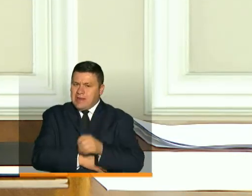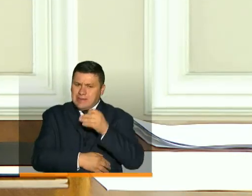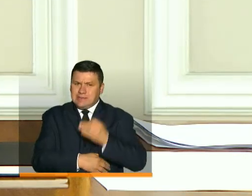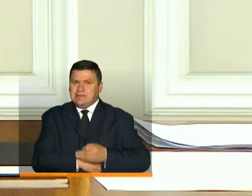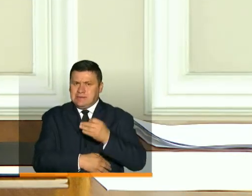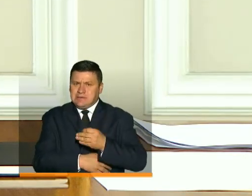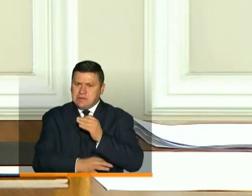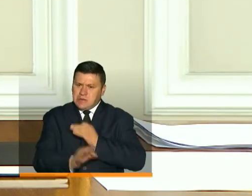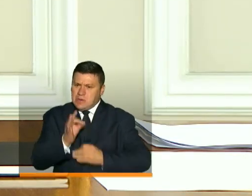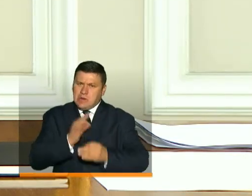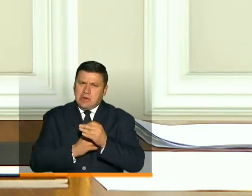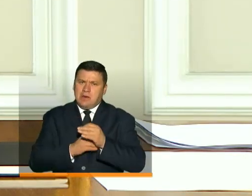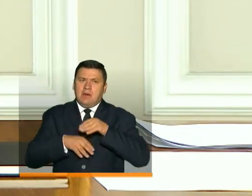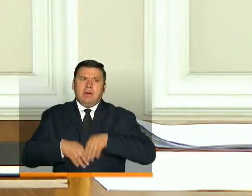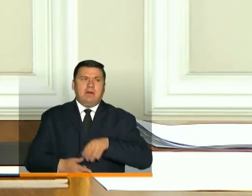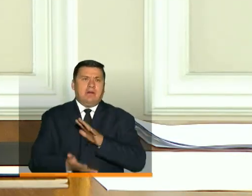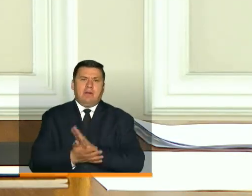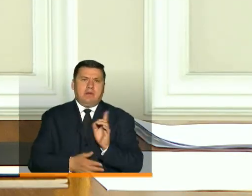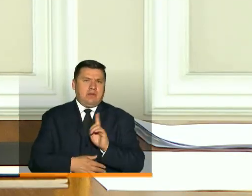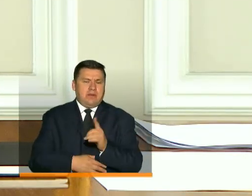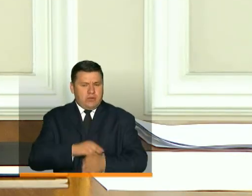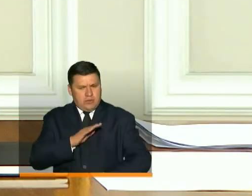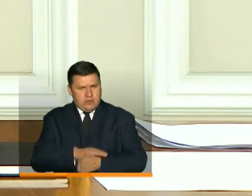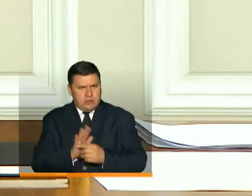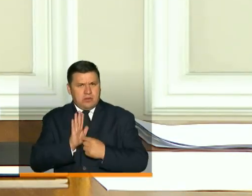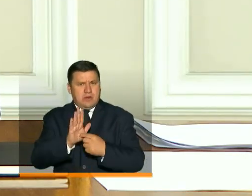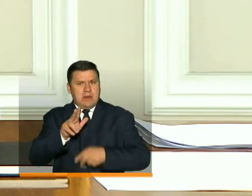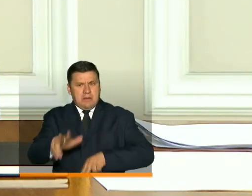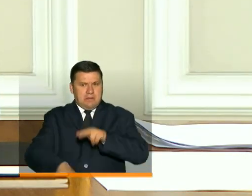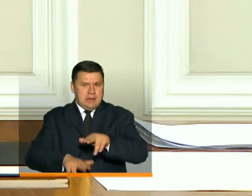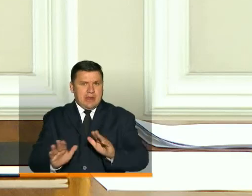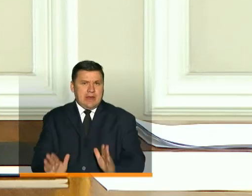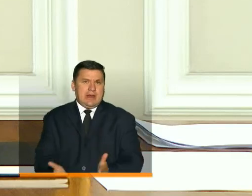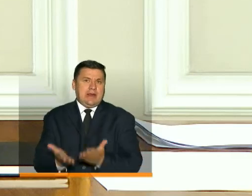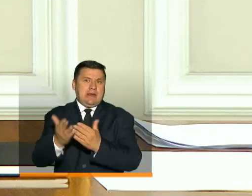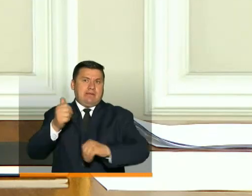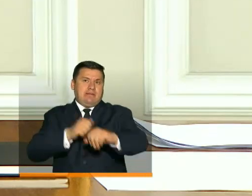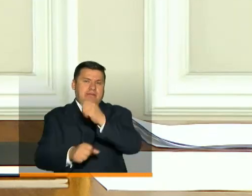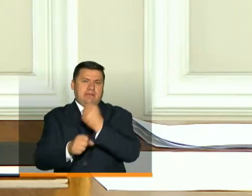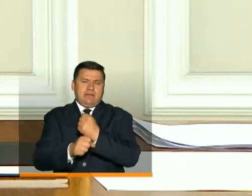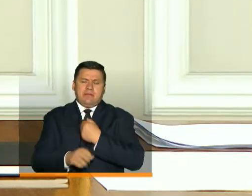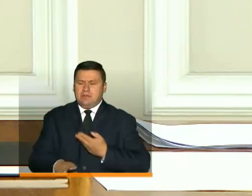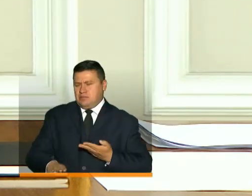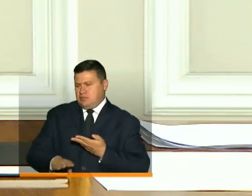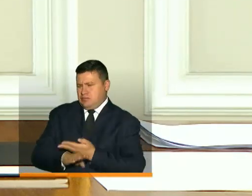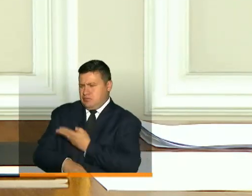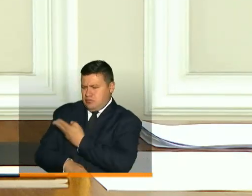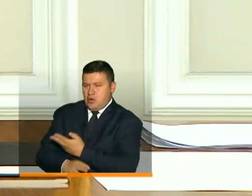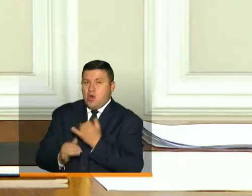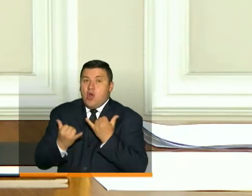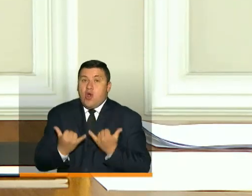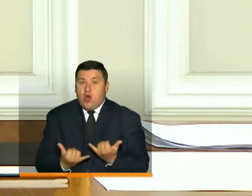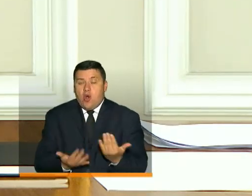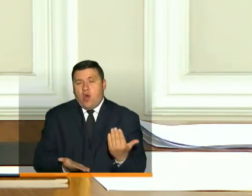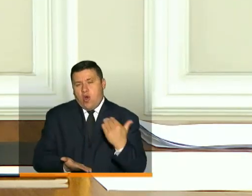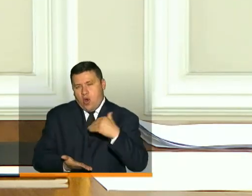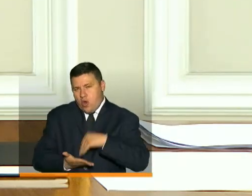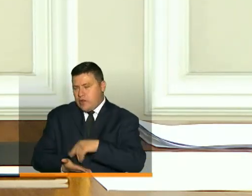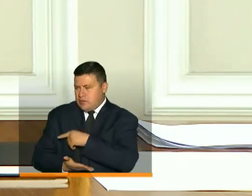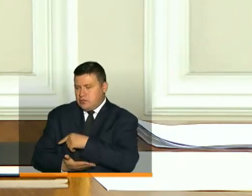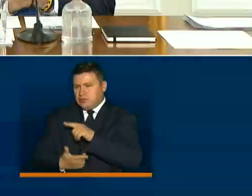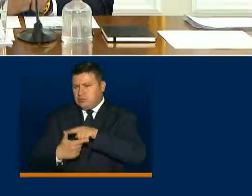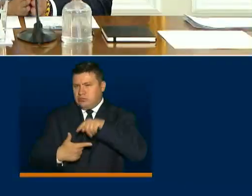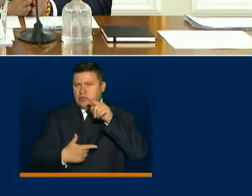siempre cautelosos, no bajar la guardia y seguir dando también pasos de recuperación de vida productiva. Yo le he pedido a usted que hoy una vez más nos haga